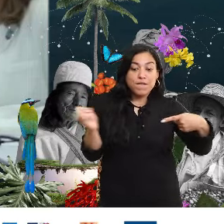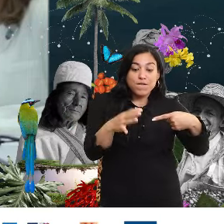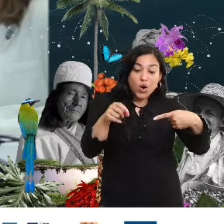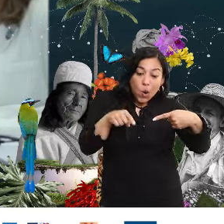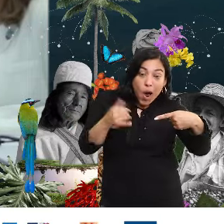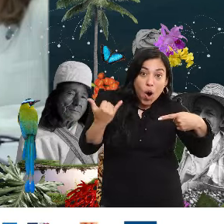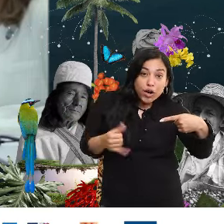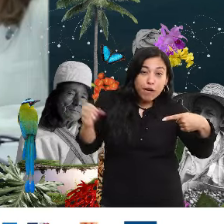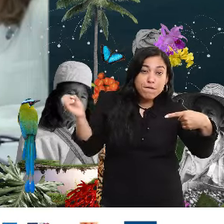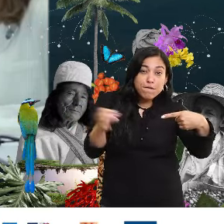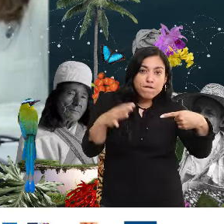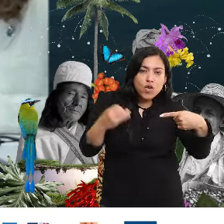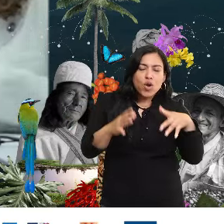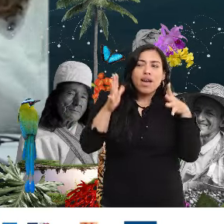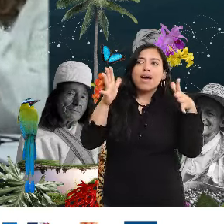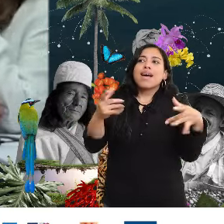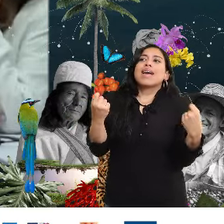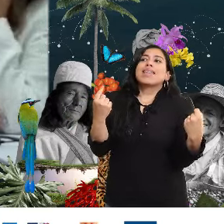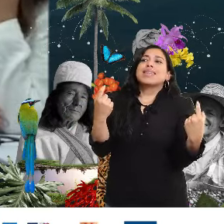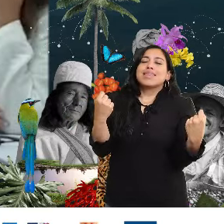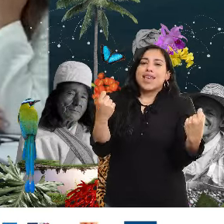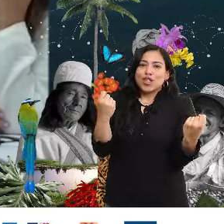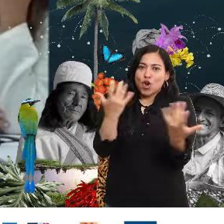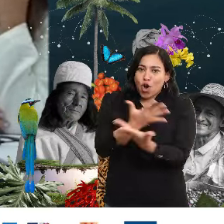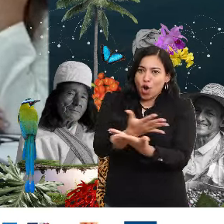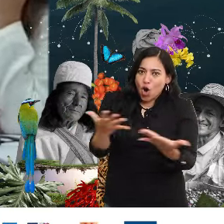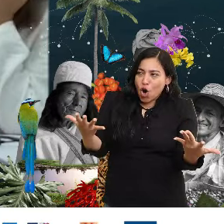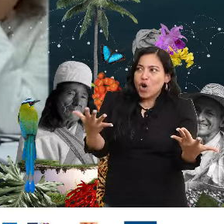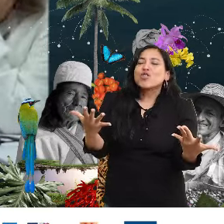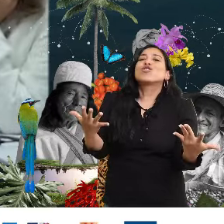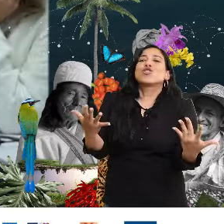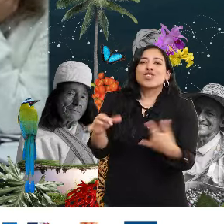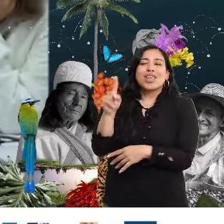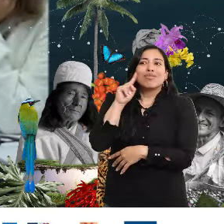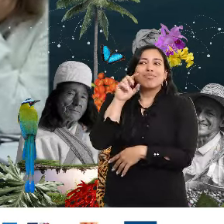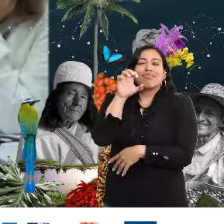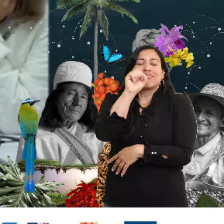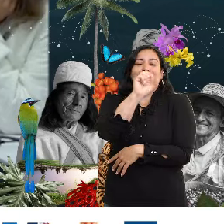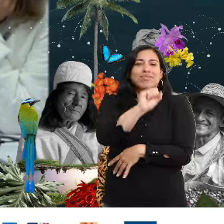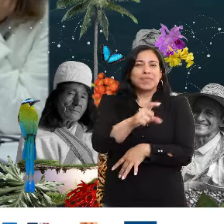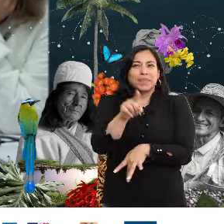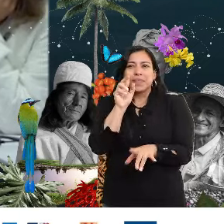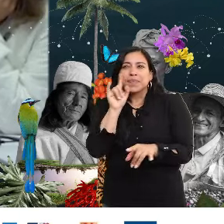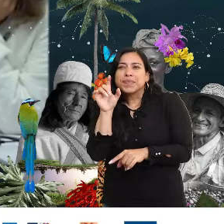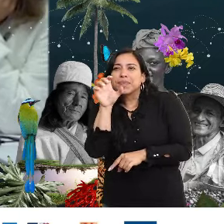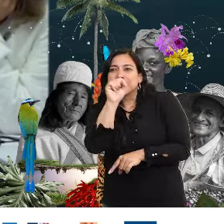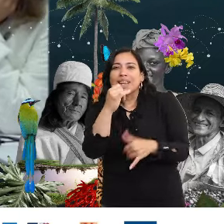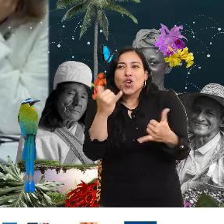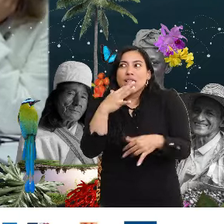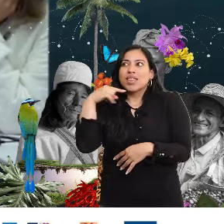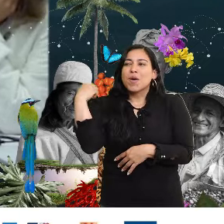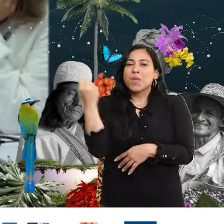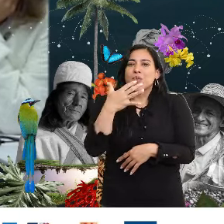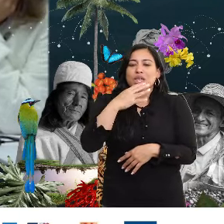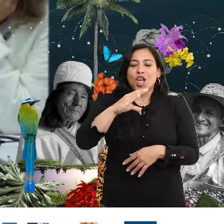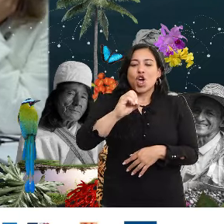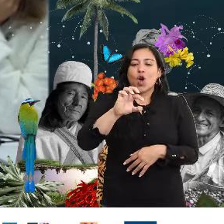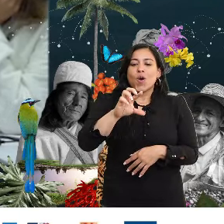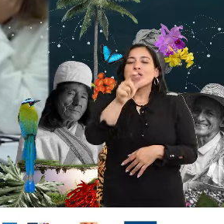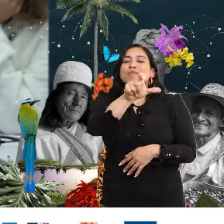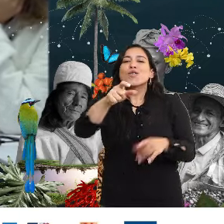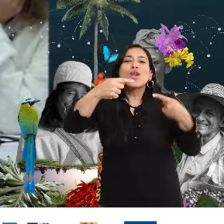permitido realmente ir entendiendo las diferentes dimensiones, y por eso uno ve hoy en día realmente la COP de la